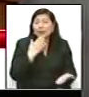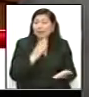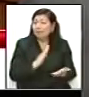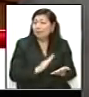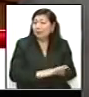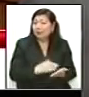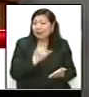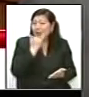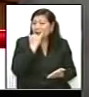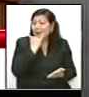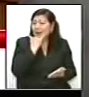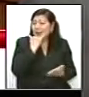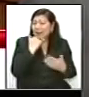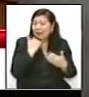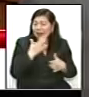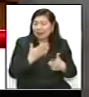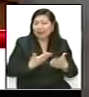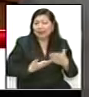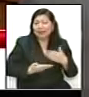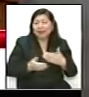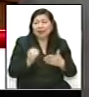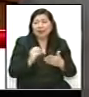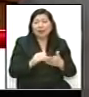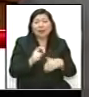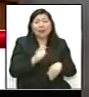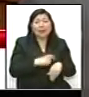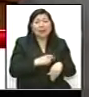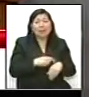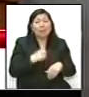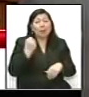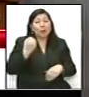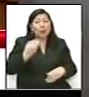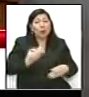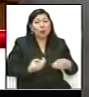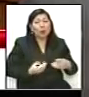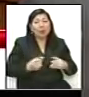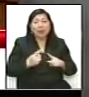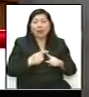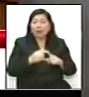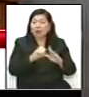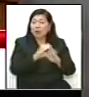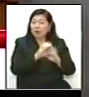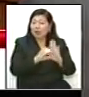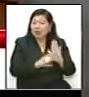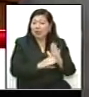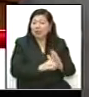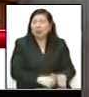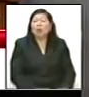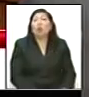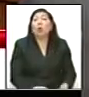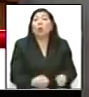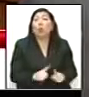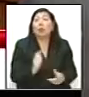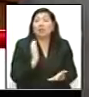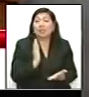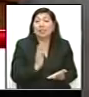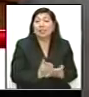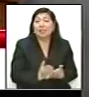un error que ya fue rectificado en su momento por el Poder Judicial y el Tribunal Constitucional, cuando se